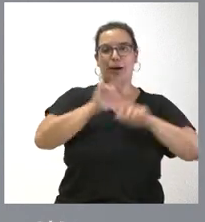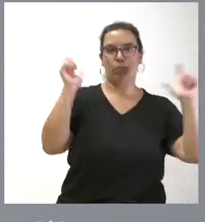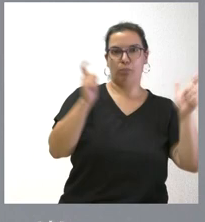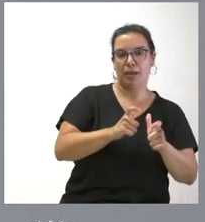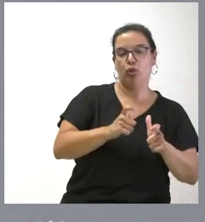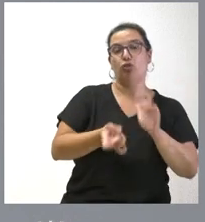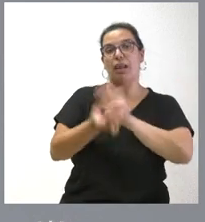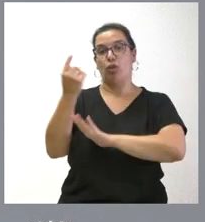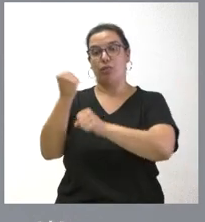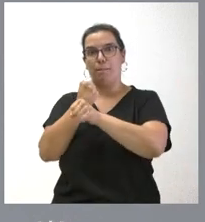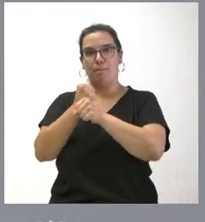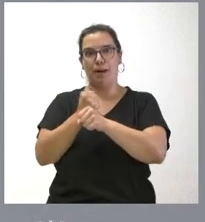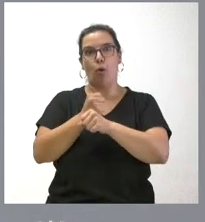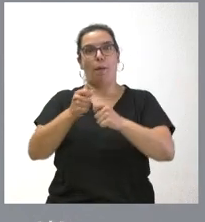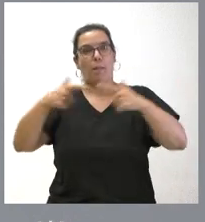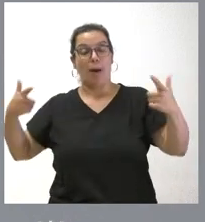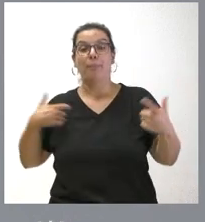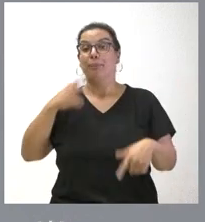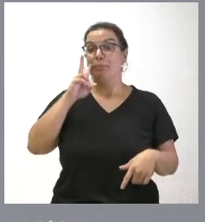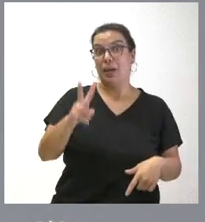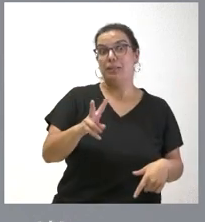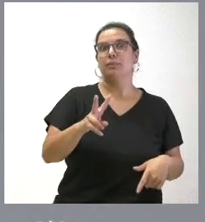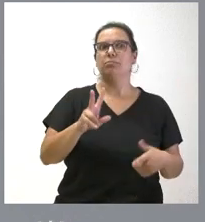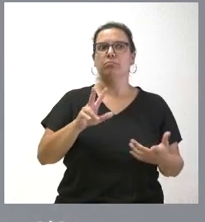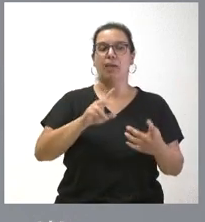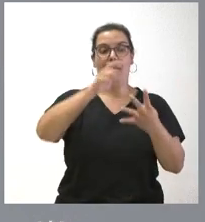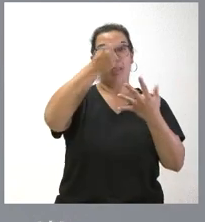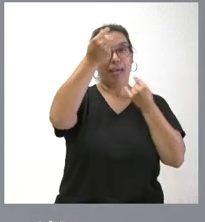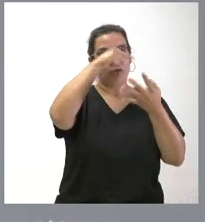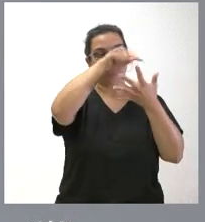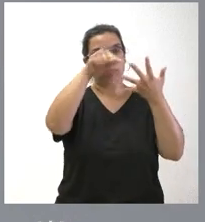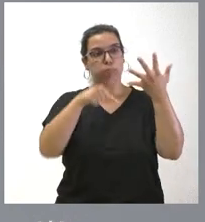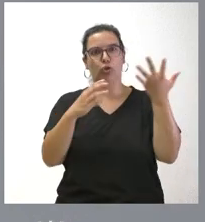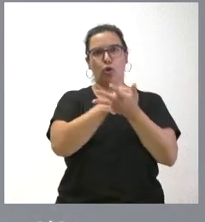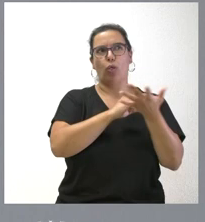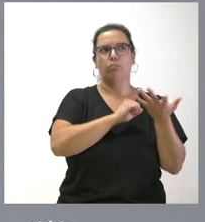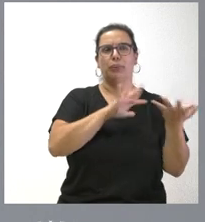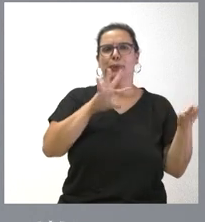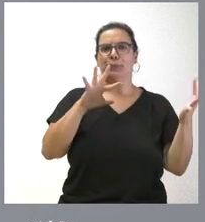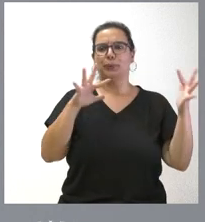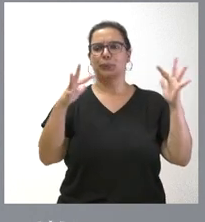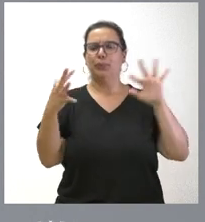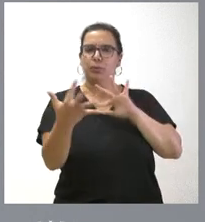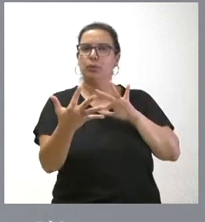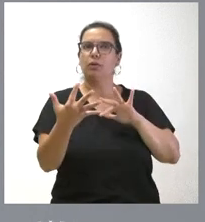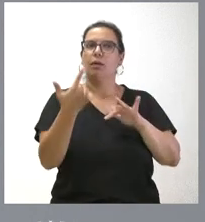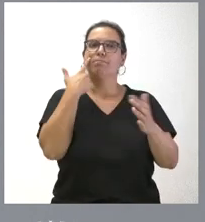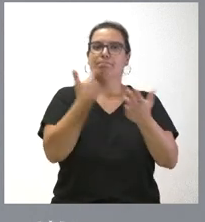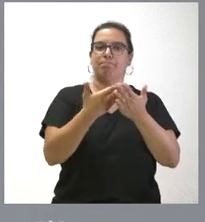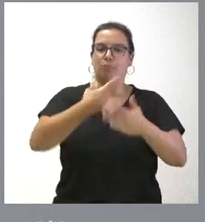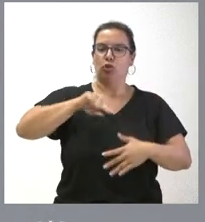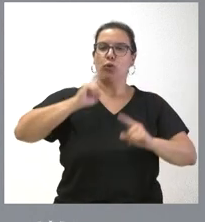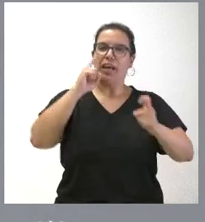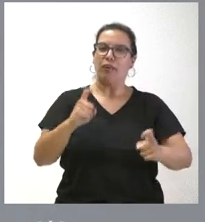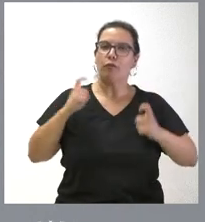verá ustedes que tenemos una evolución que refleja el esfuerzo y el interés que le estamos dedicando